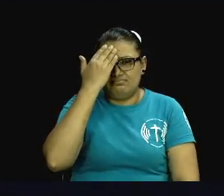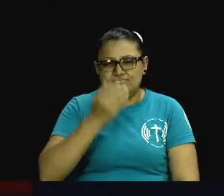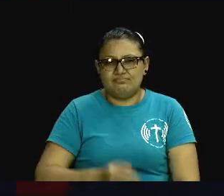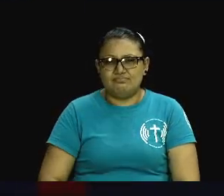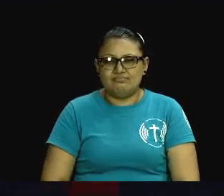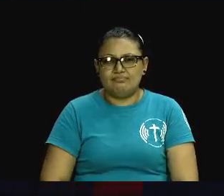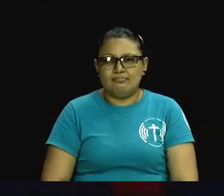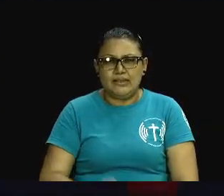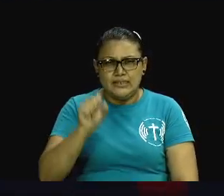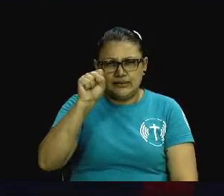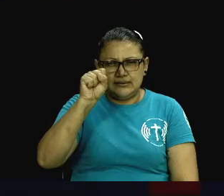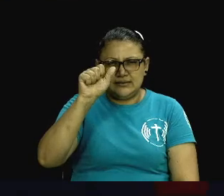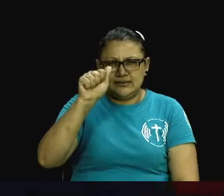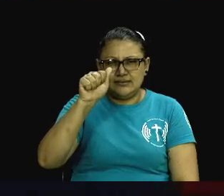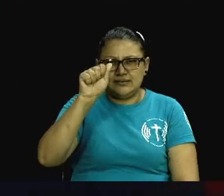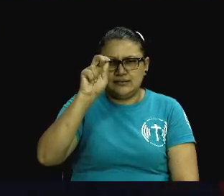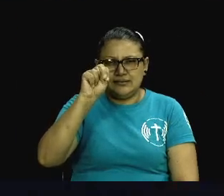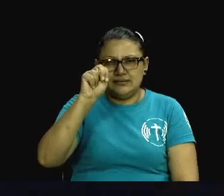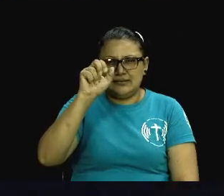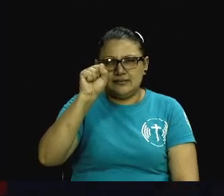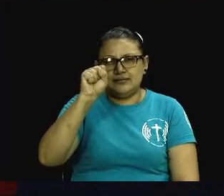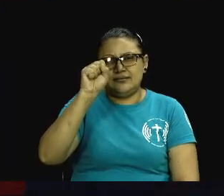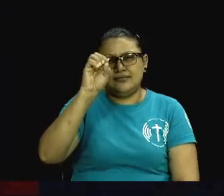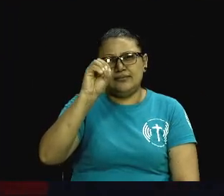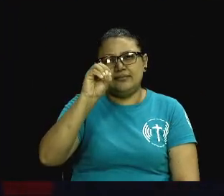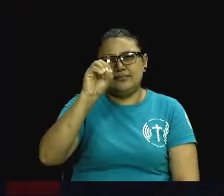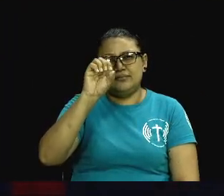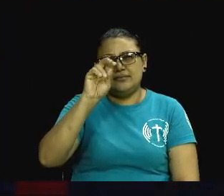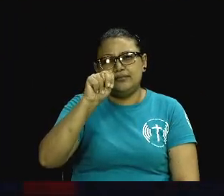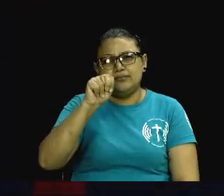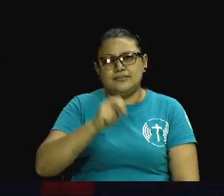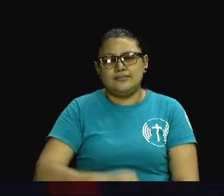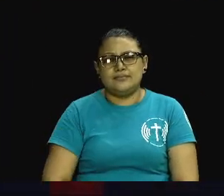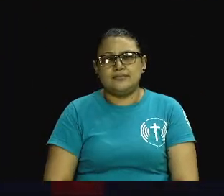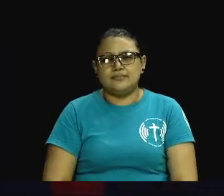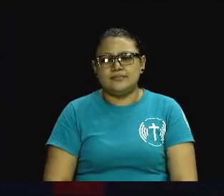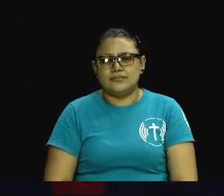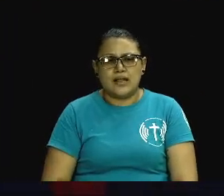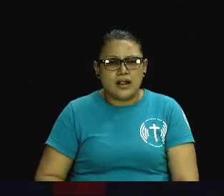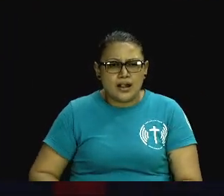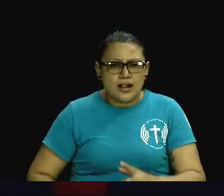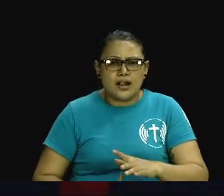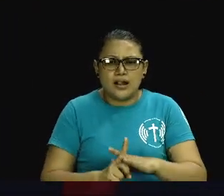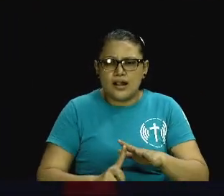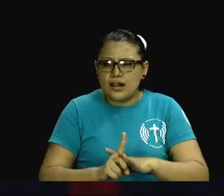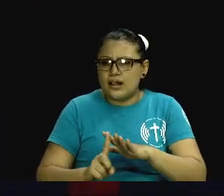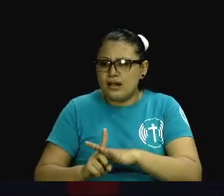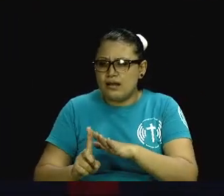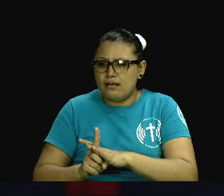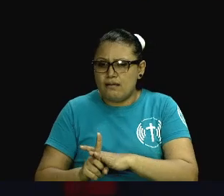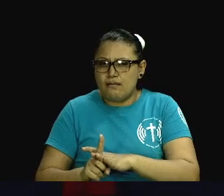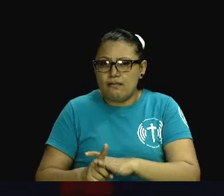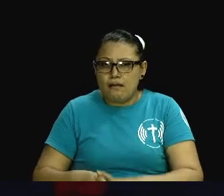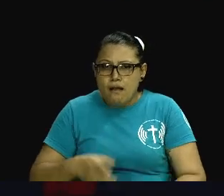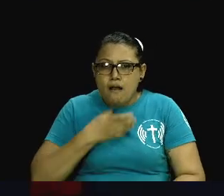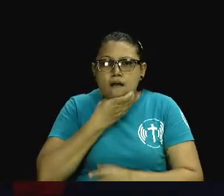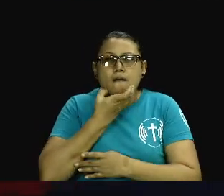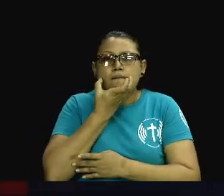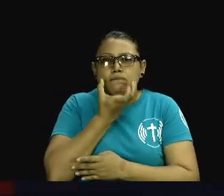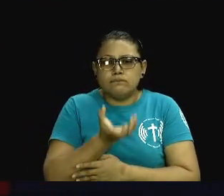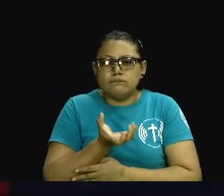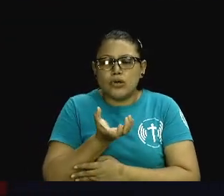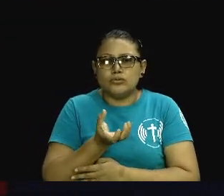sansón vio que venían miles de gentes ahí los filisteos y que hizo ve aquí hay una quijada de burro dijo